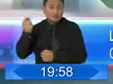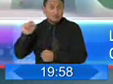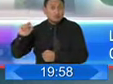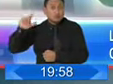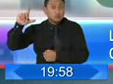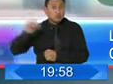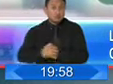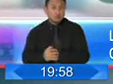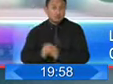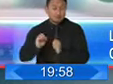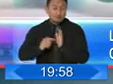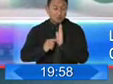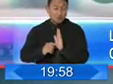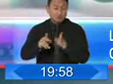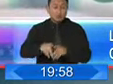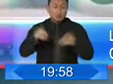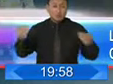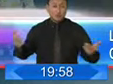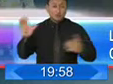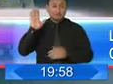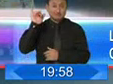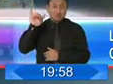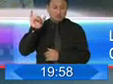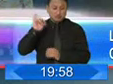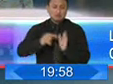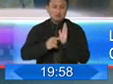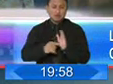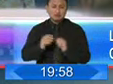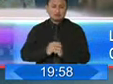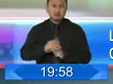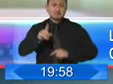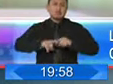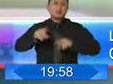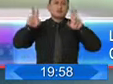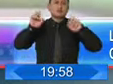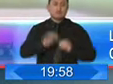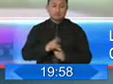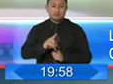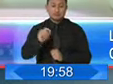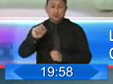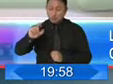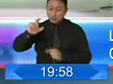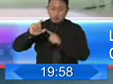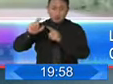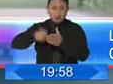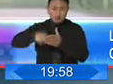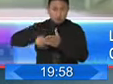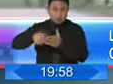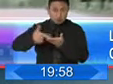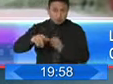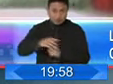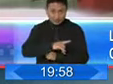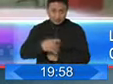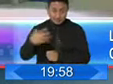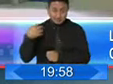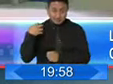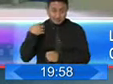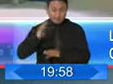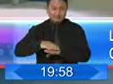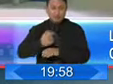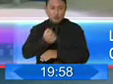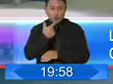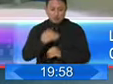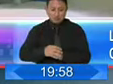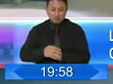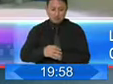la publicación que hace El Comercio este día sábado, se establece que en algunos casos ya el incremento en el contrato de estas primas por medicina prepagada